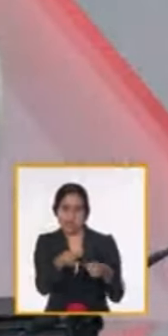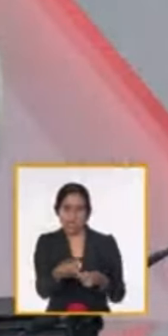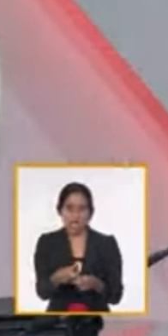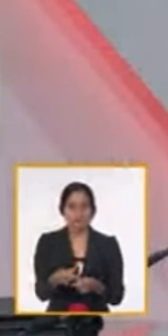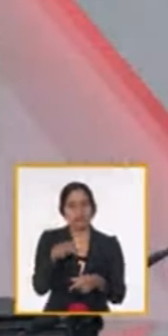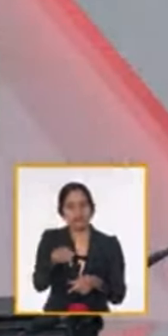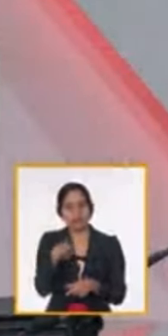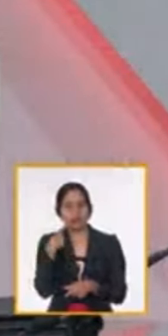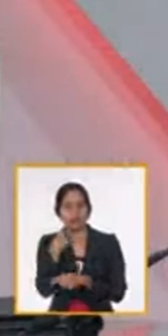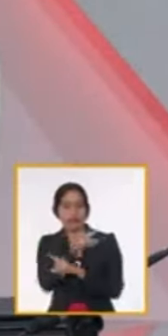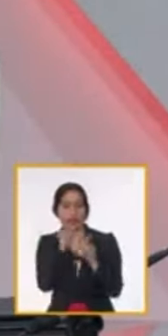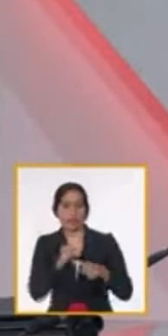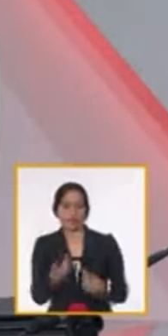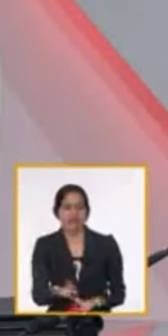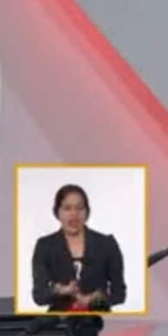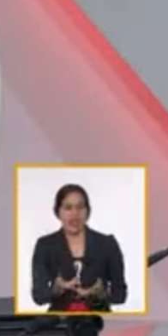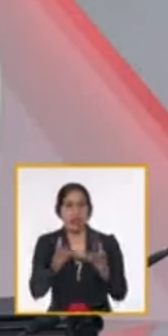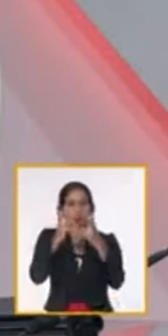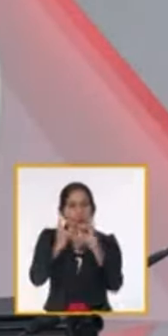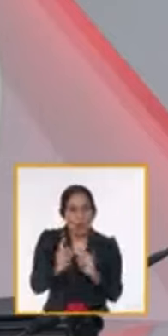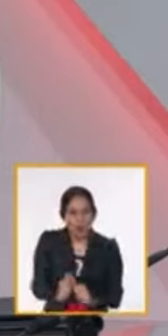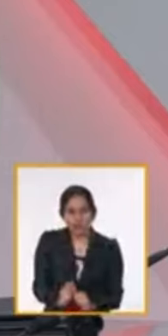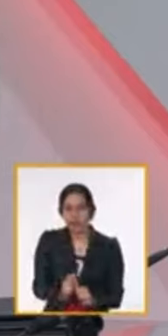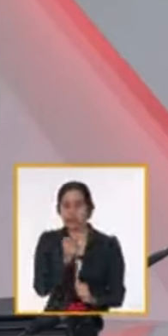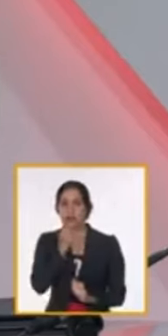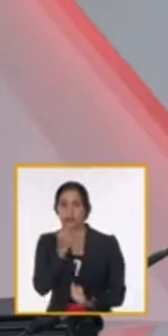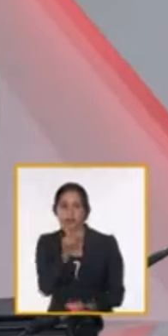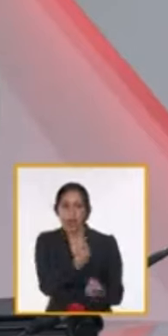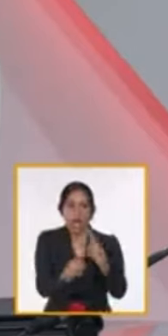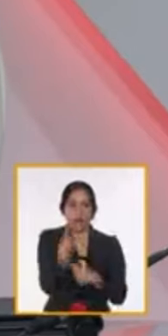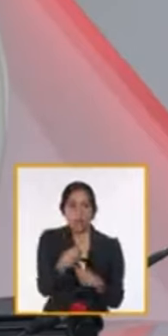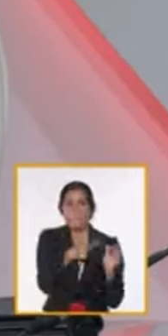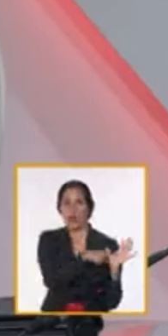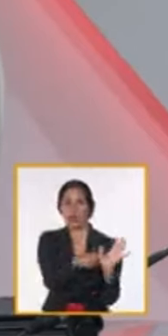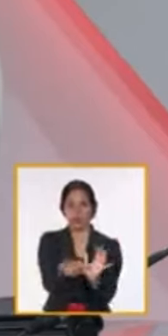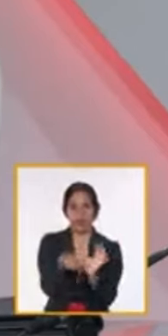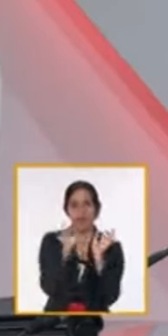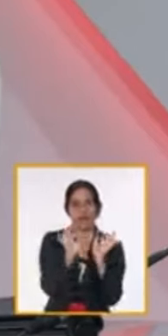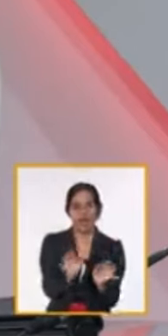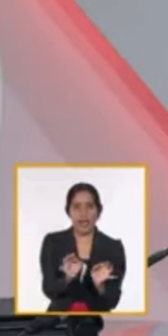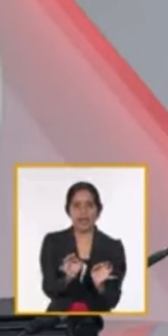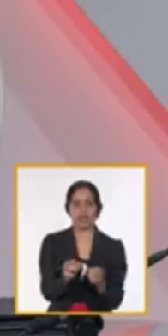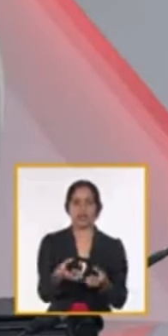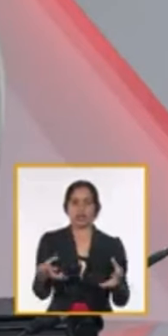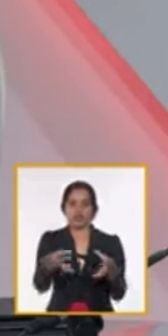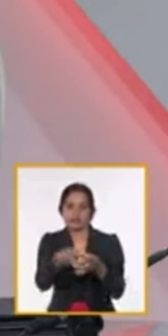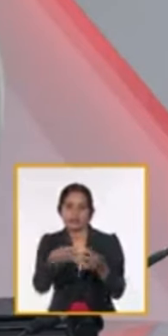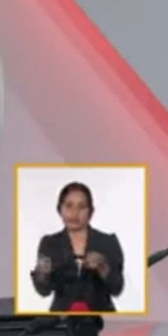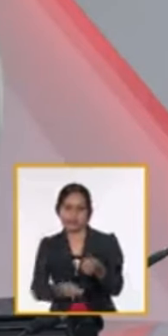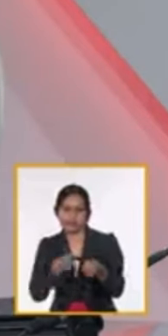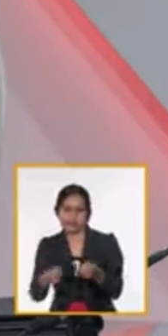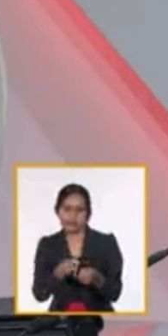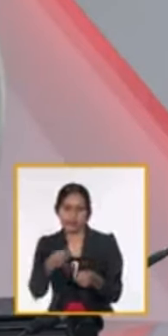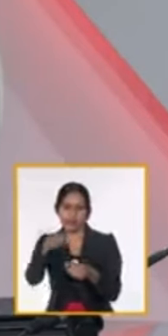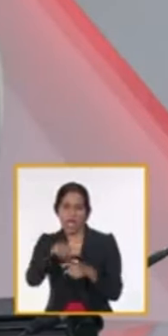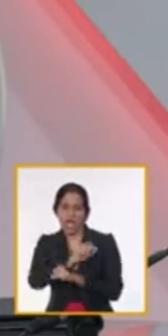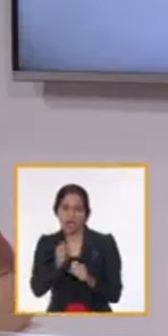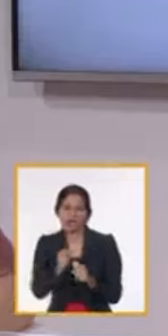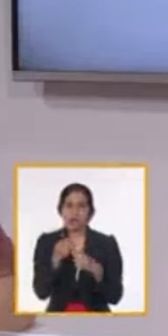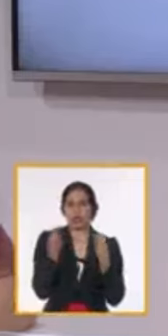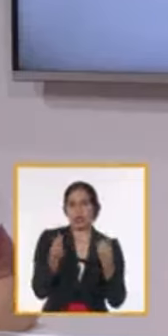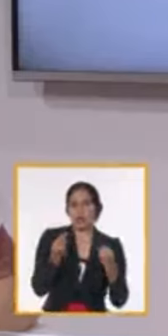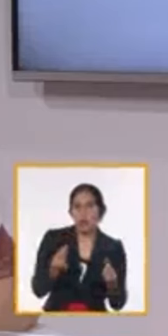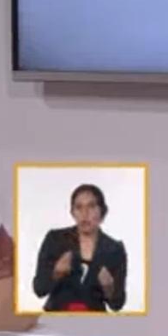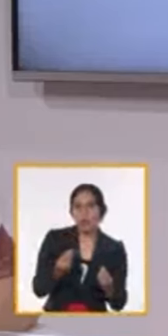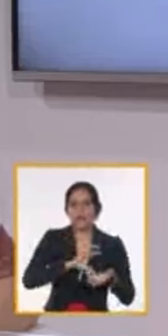¿Cuánto se ha podido con estas protestas también un poco mostrar eso menos conocido de cómo se manejan las inversiones en